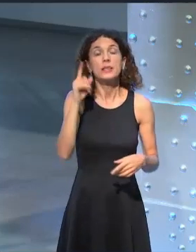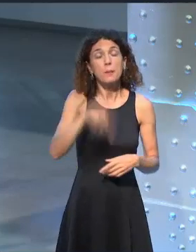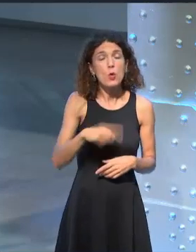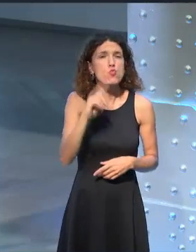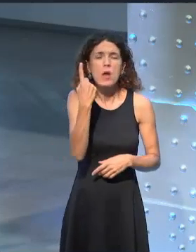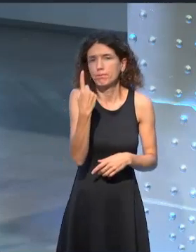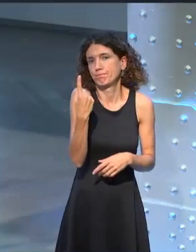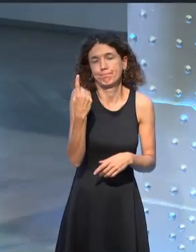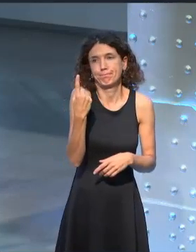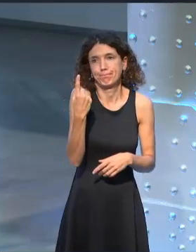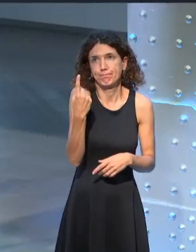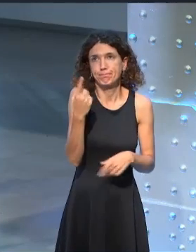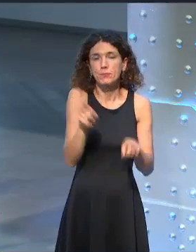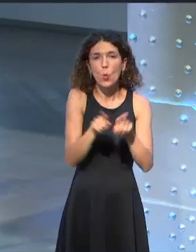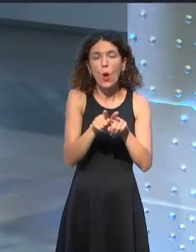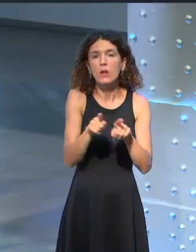uno de los grandes